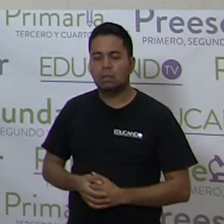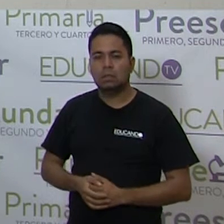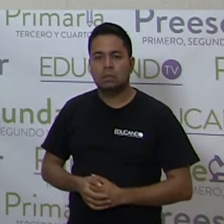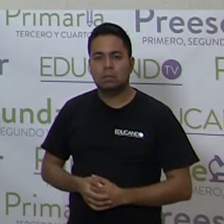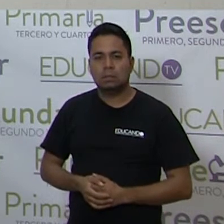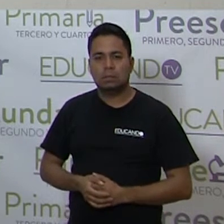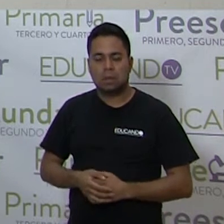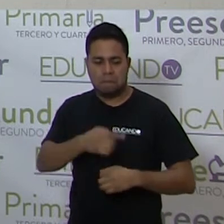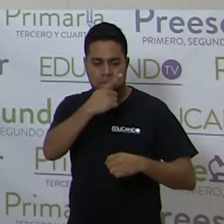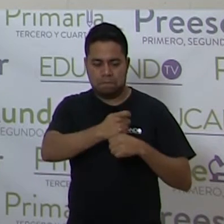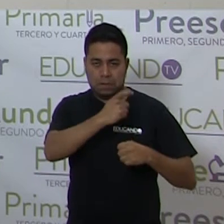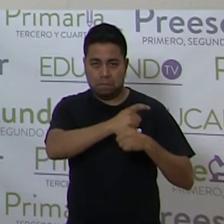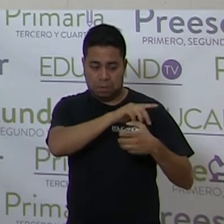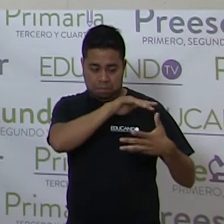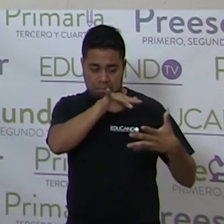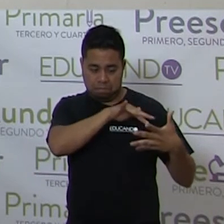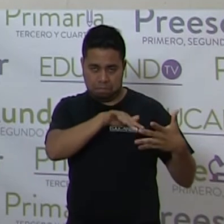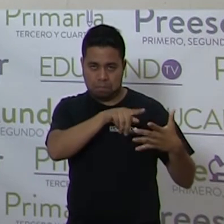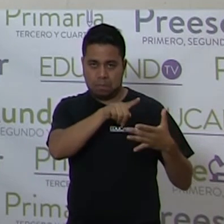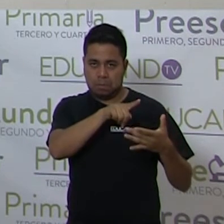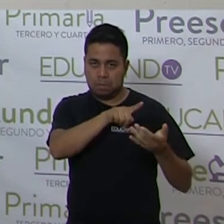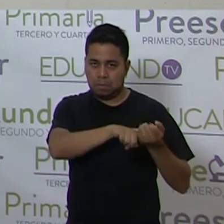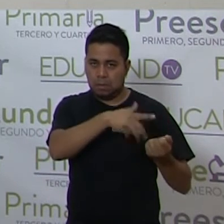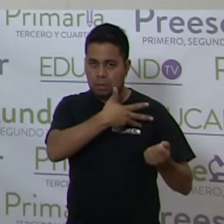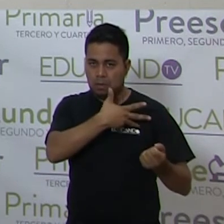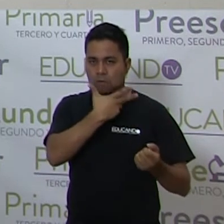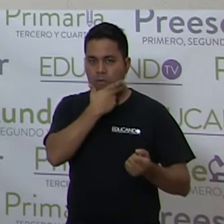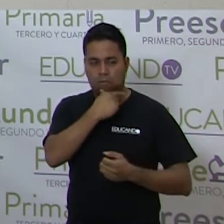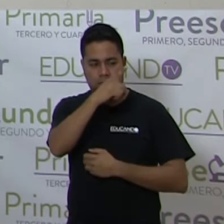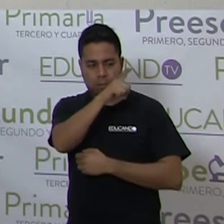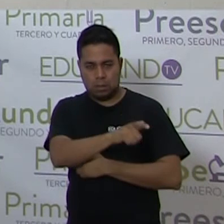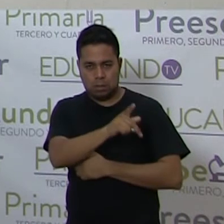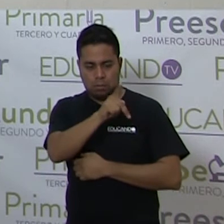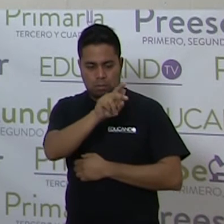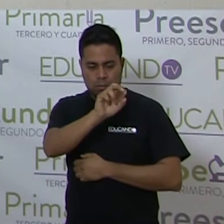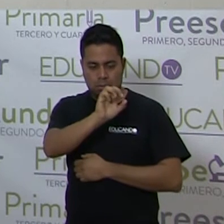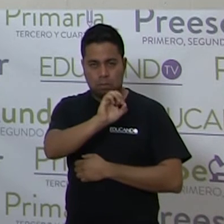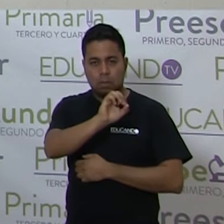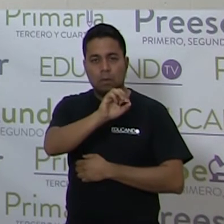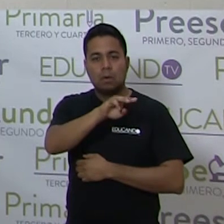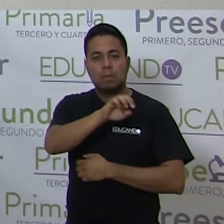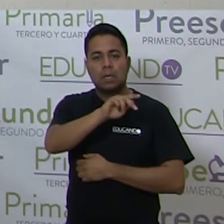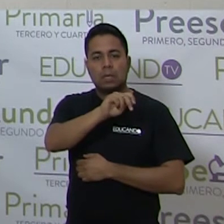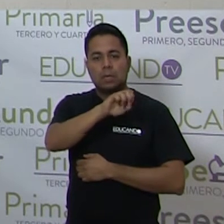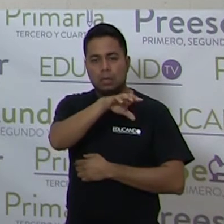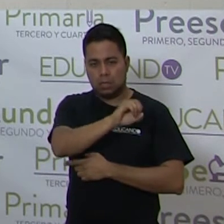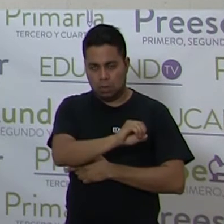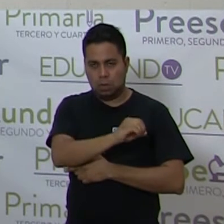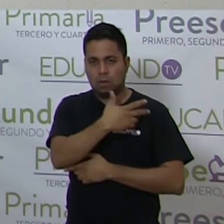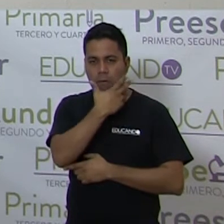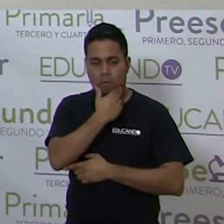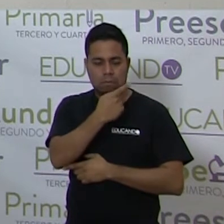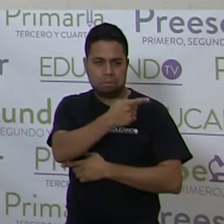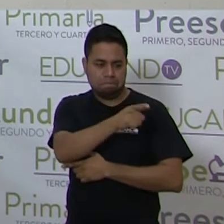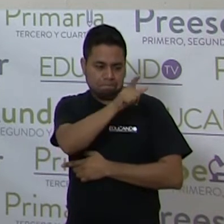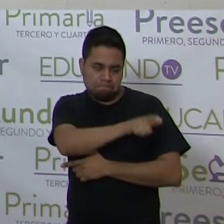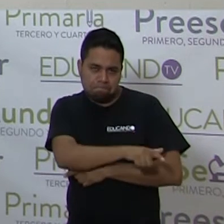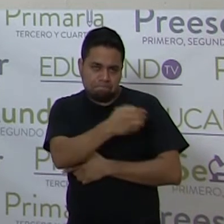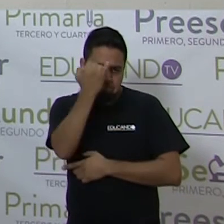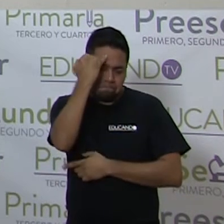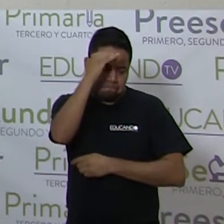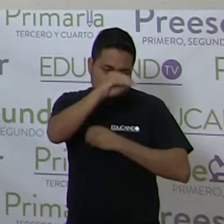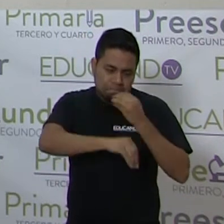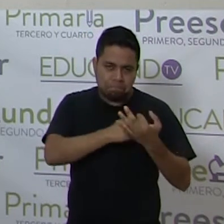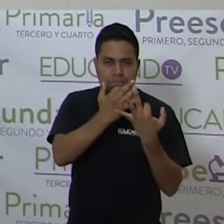cuenta, en el primero que leí aparece Prometeo, que es básicamente el que está creando estas